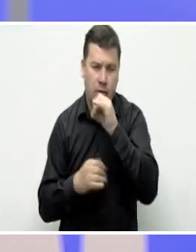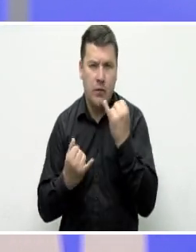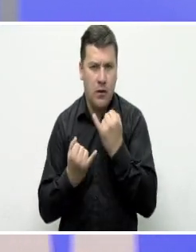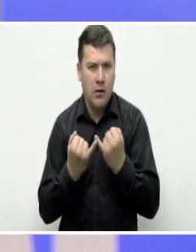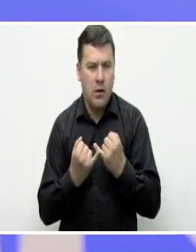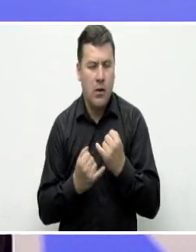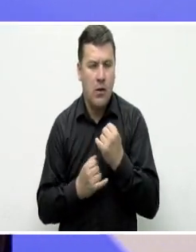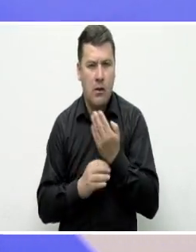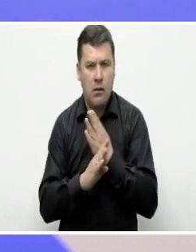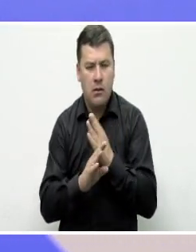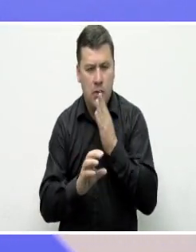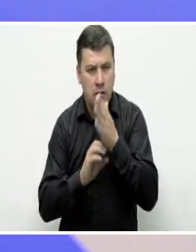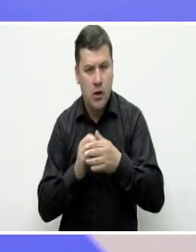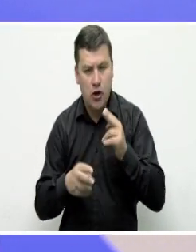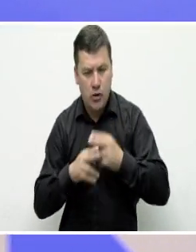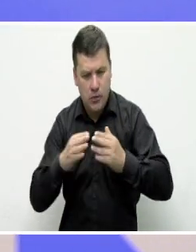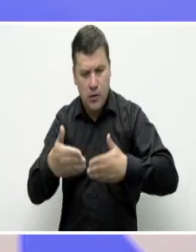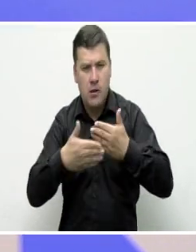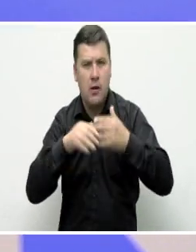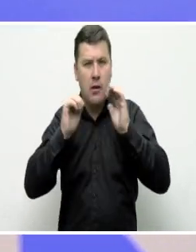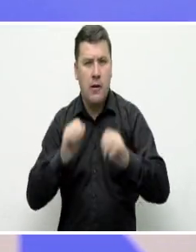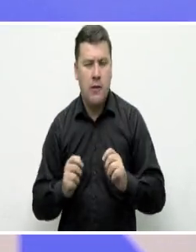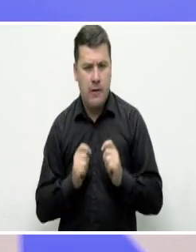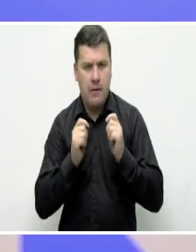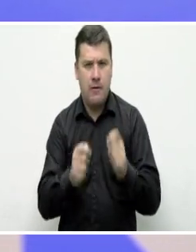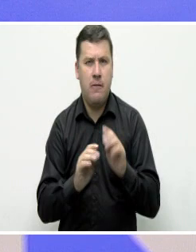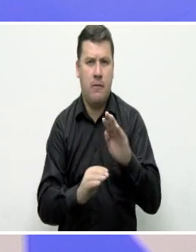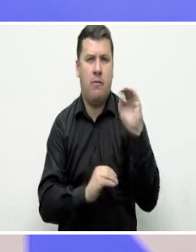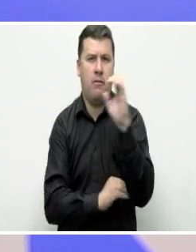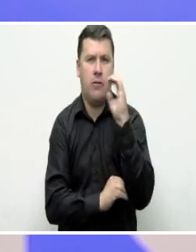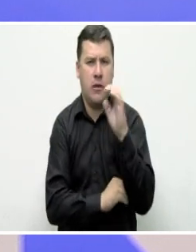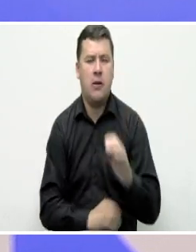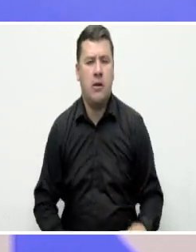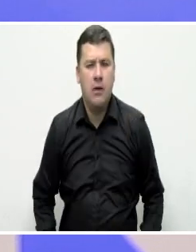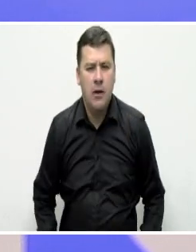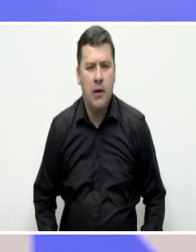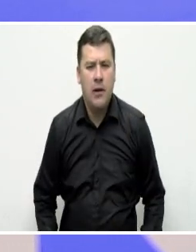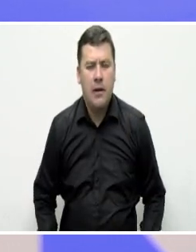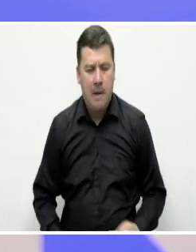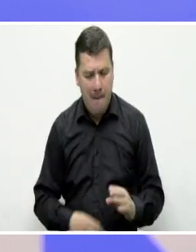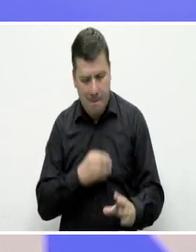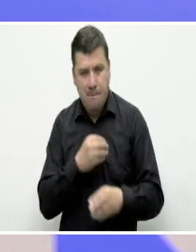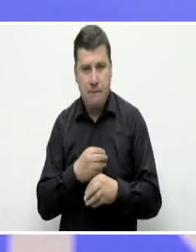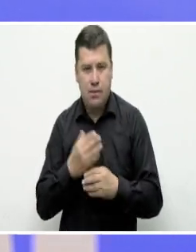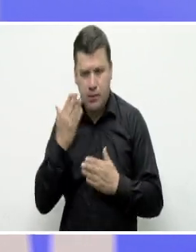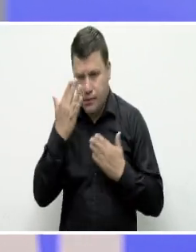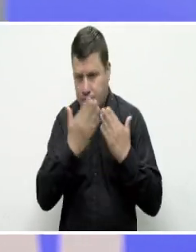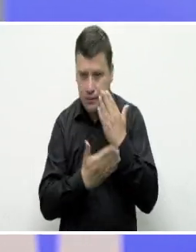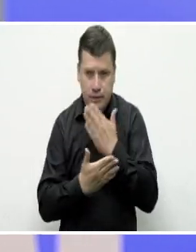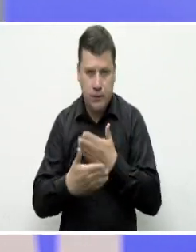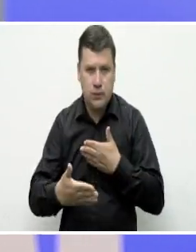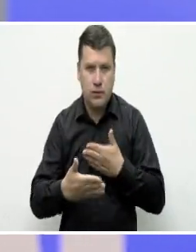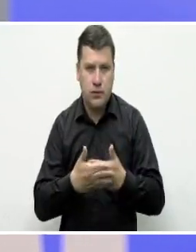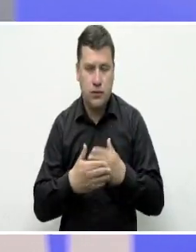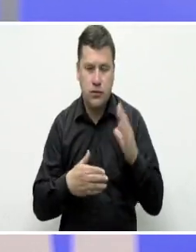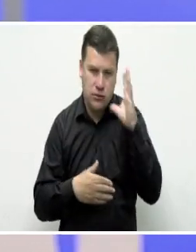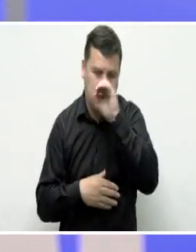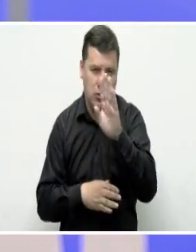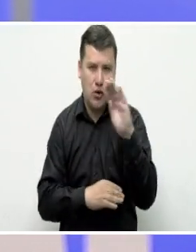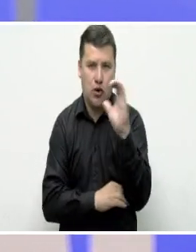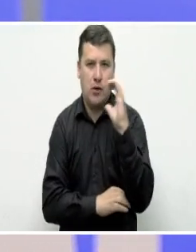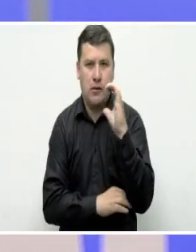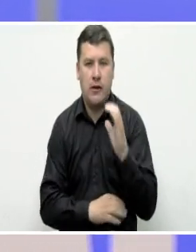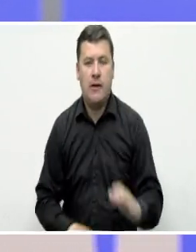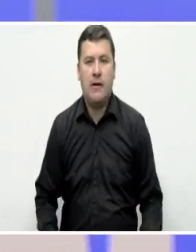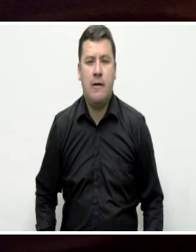con Protección de Datos para poder darle a los colombianos un esquema adicional de validación de la identidad de los